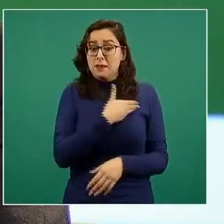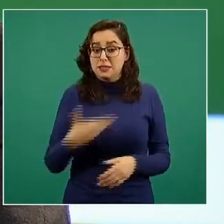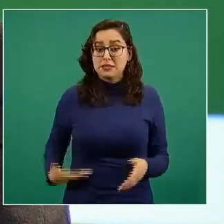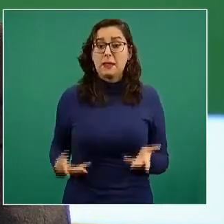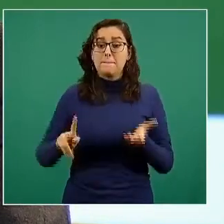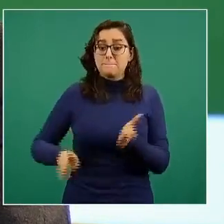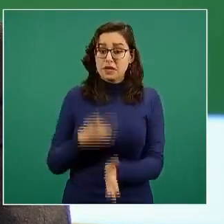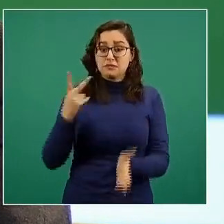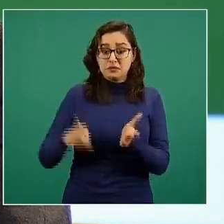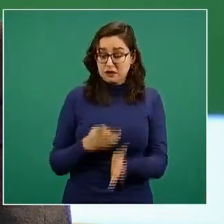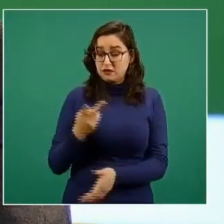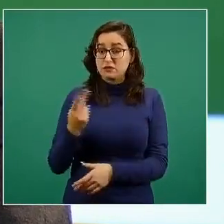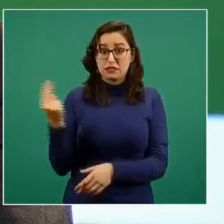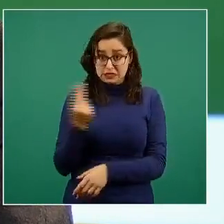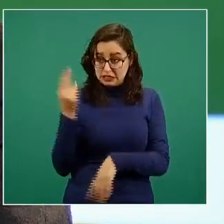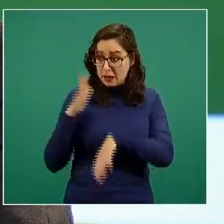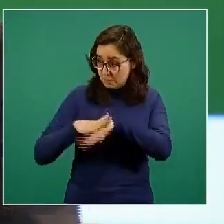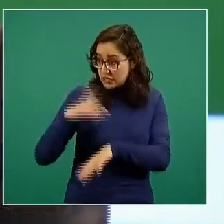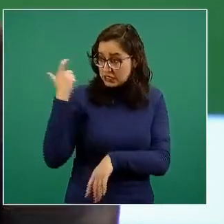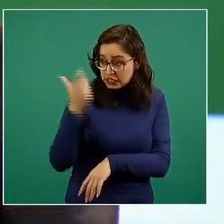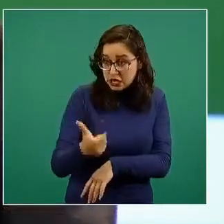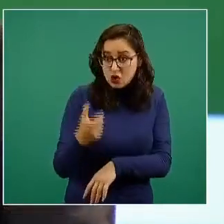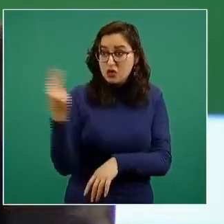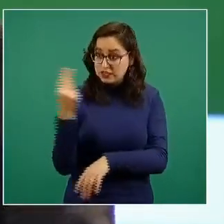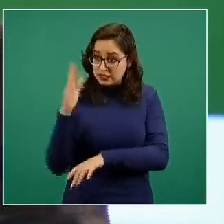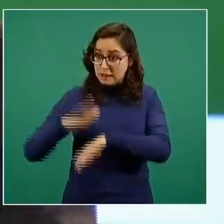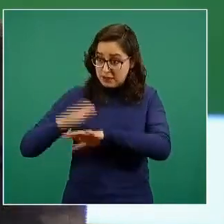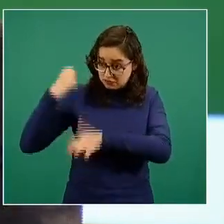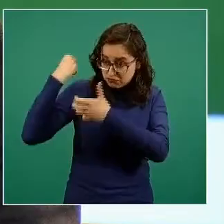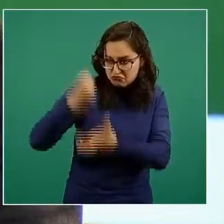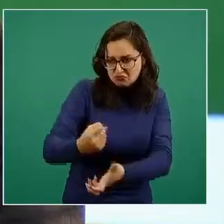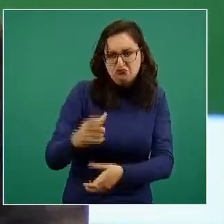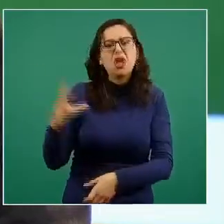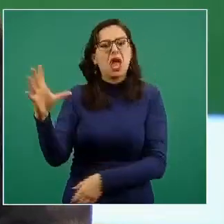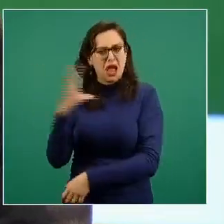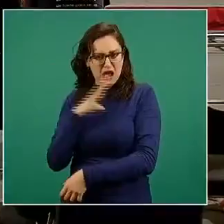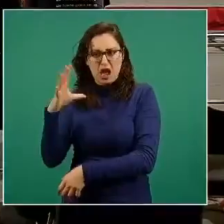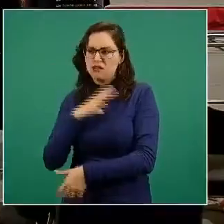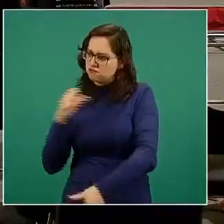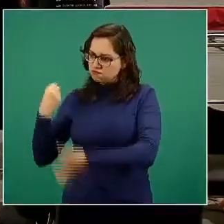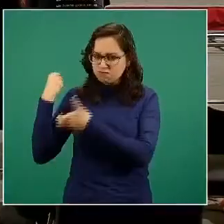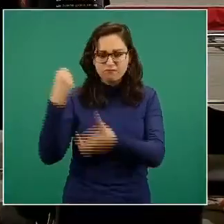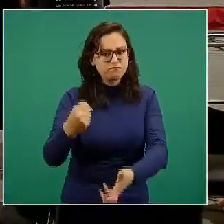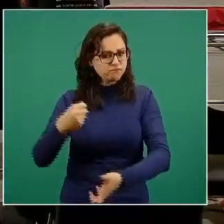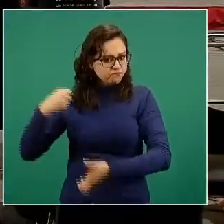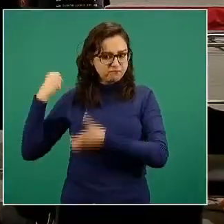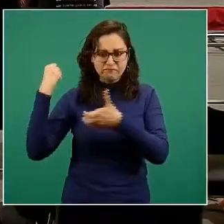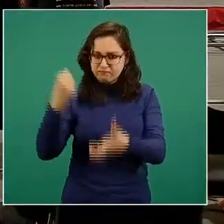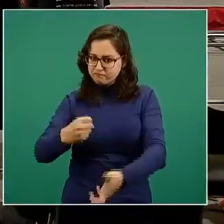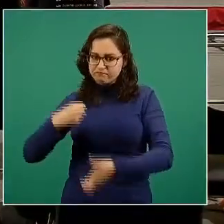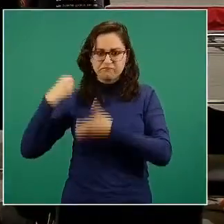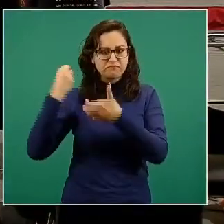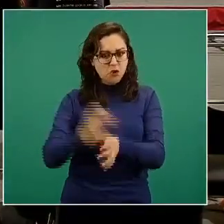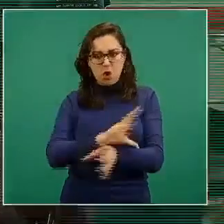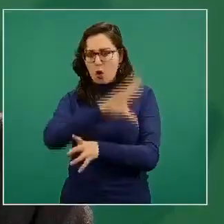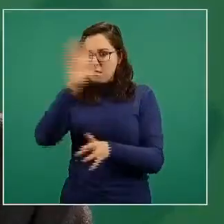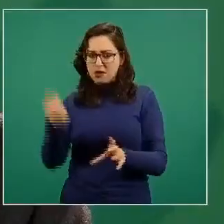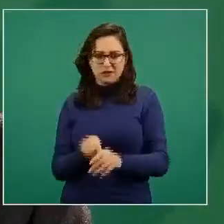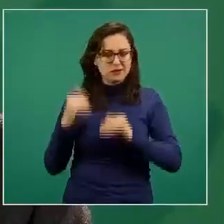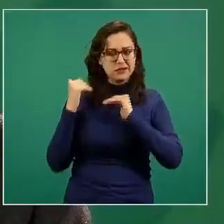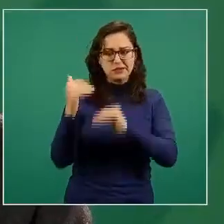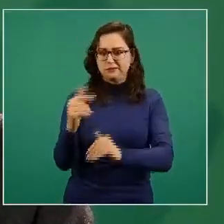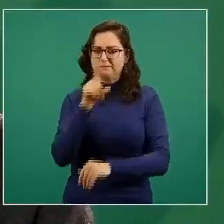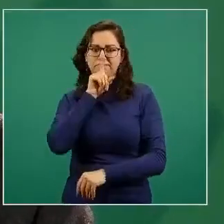Obrador también múltiples veces, lo que sea necesario para contender con esta epidemia será invertido. No consideramos que sea un